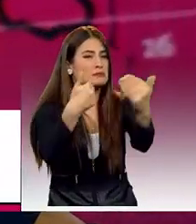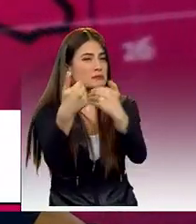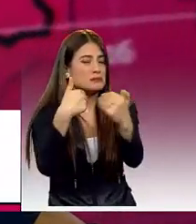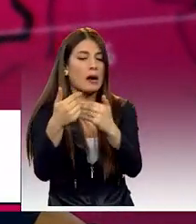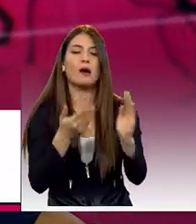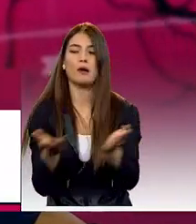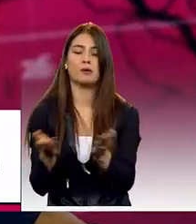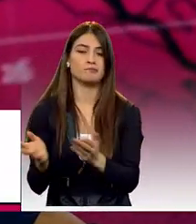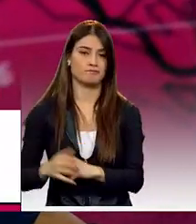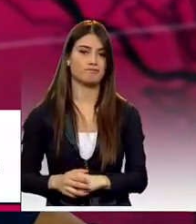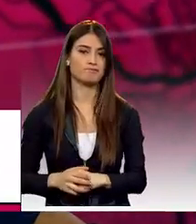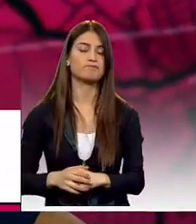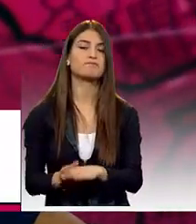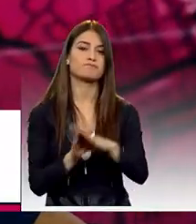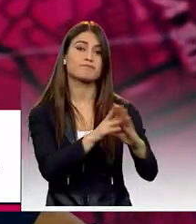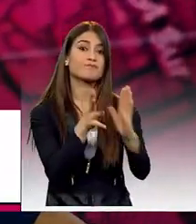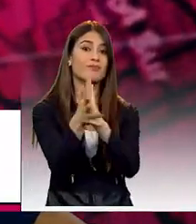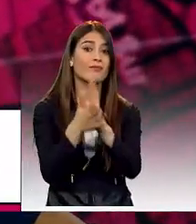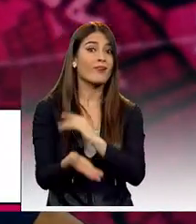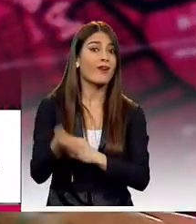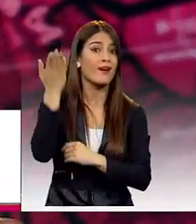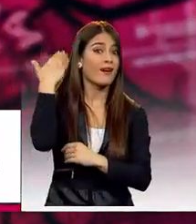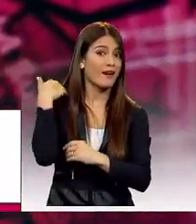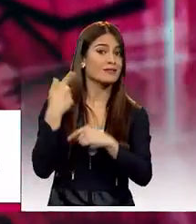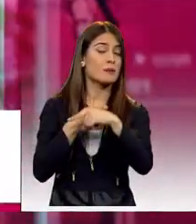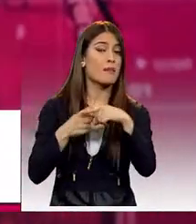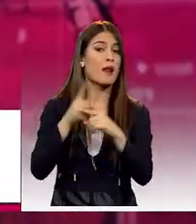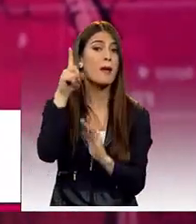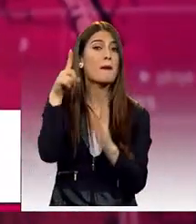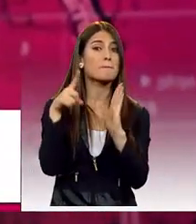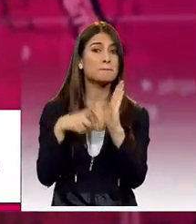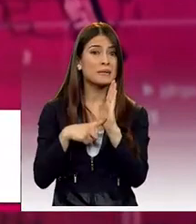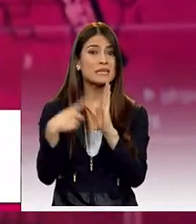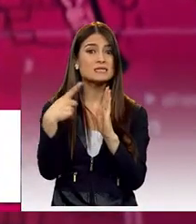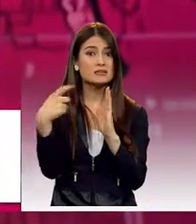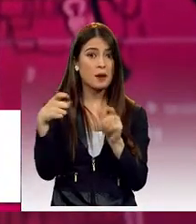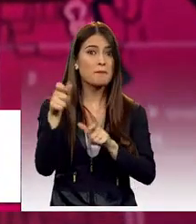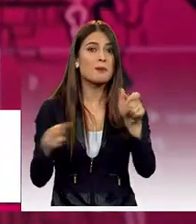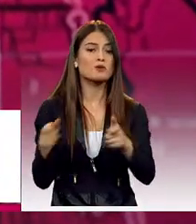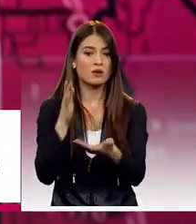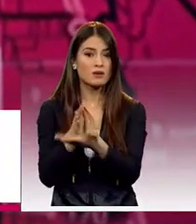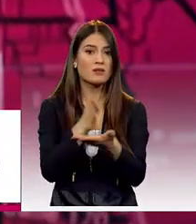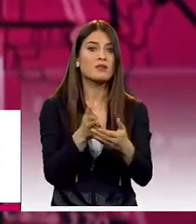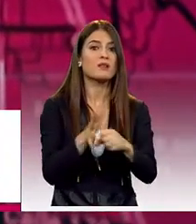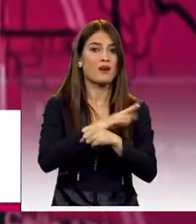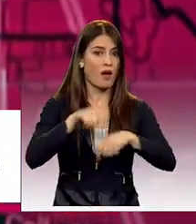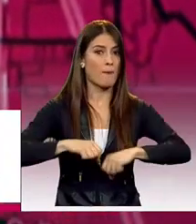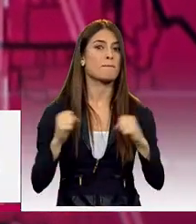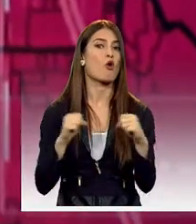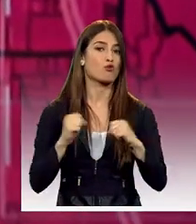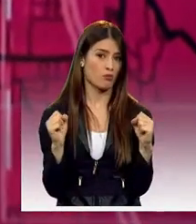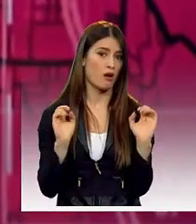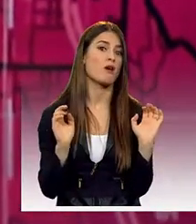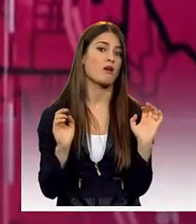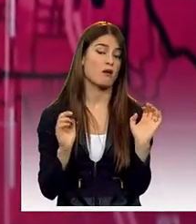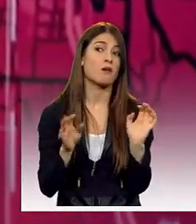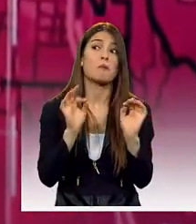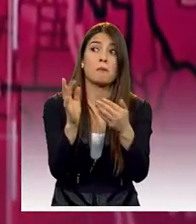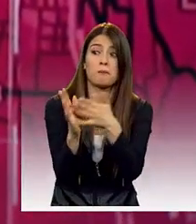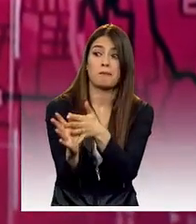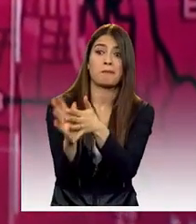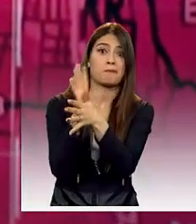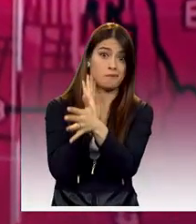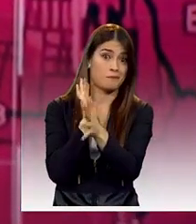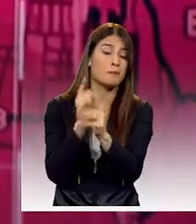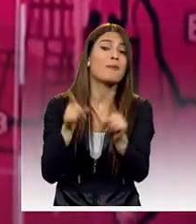hubo 1.123 contagiados en Bogotá, por lo menos los reportados, pero no tenemos el mapa real por